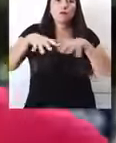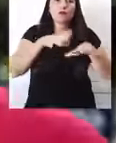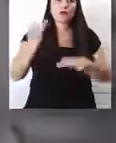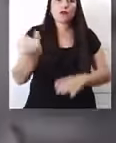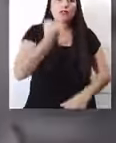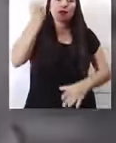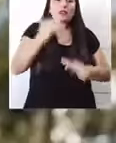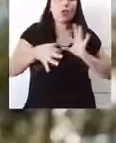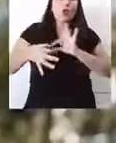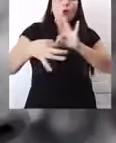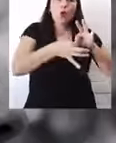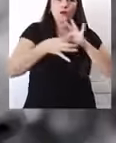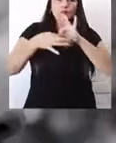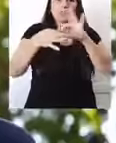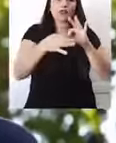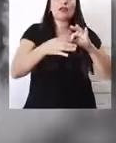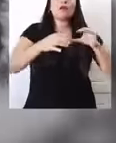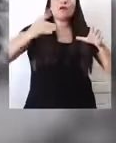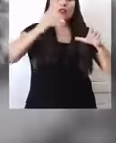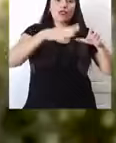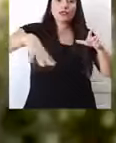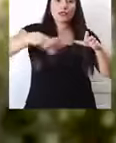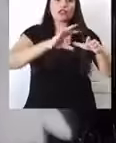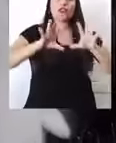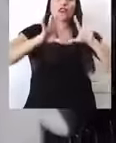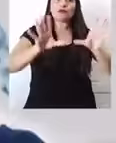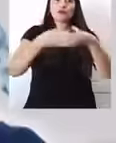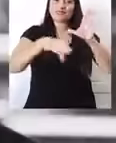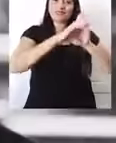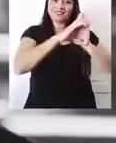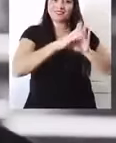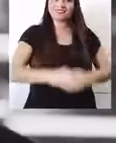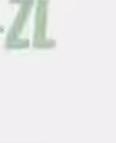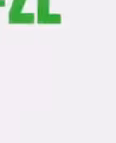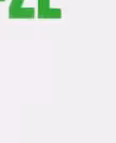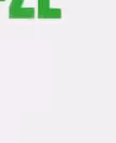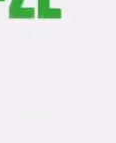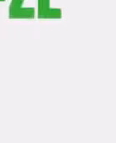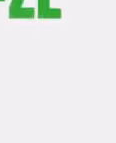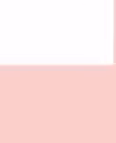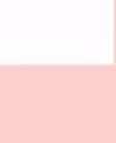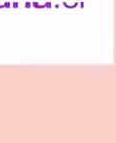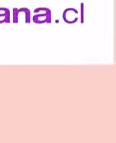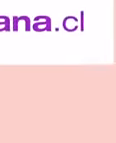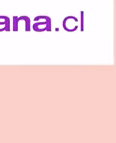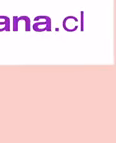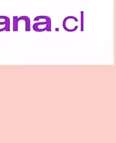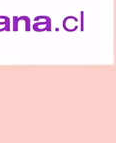Movimientos Sociales, Unidad de Independientes por el Distrito 10 a la Convención Constitucional.